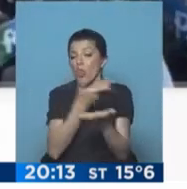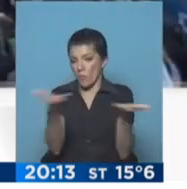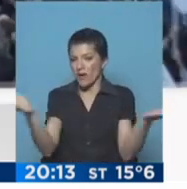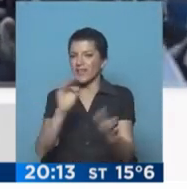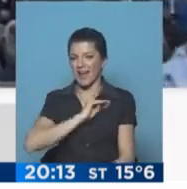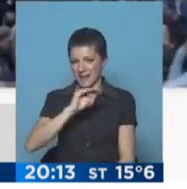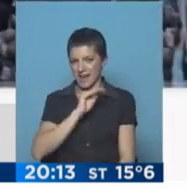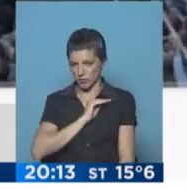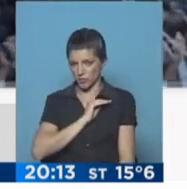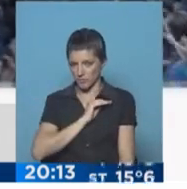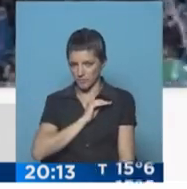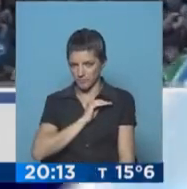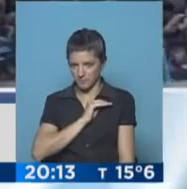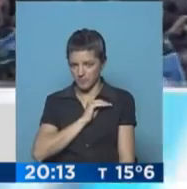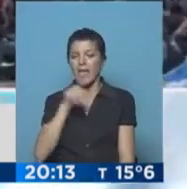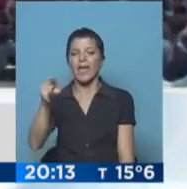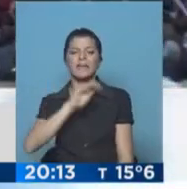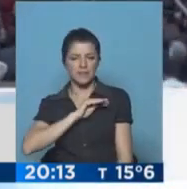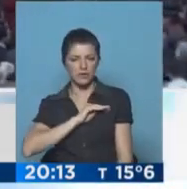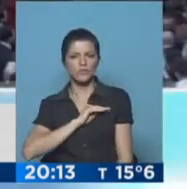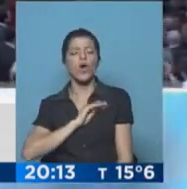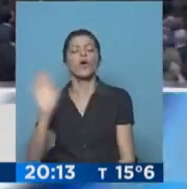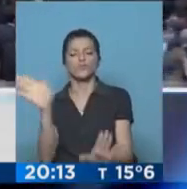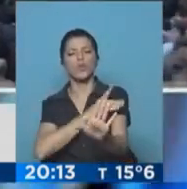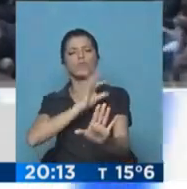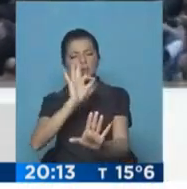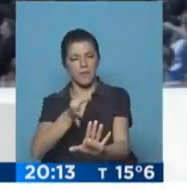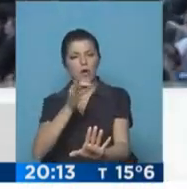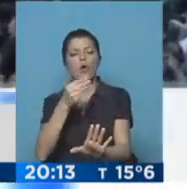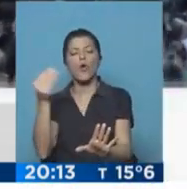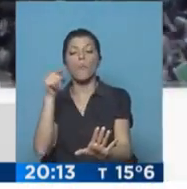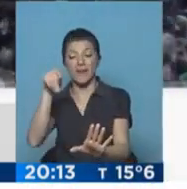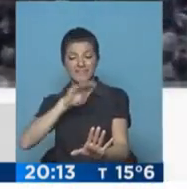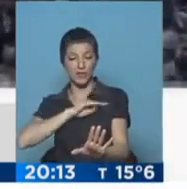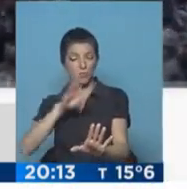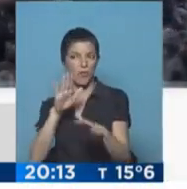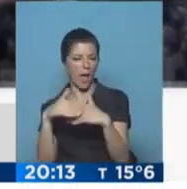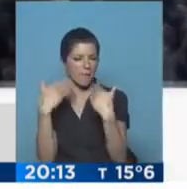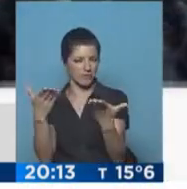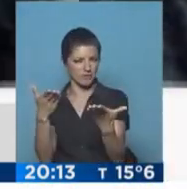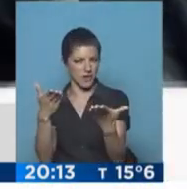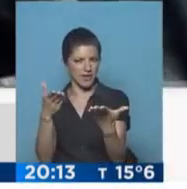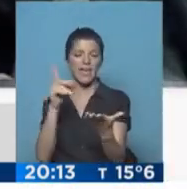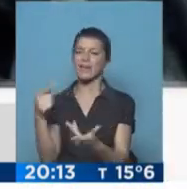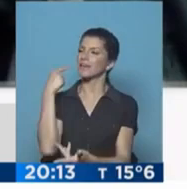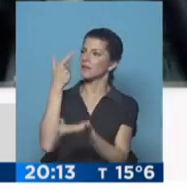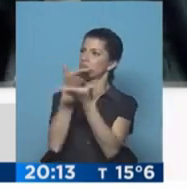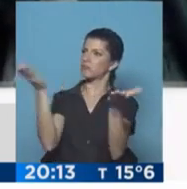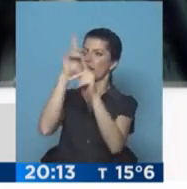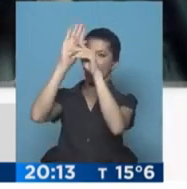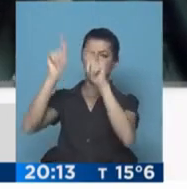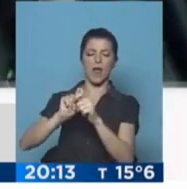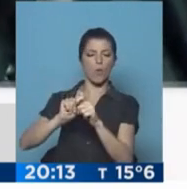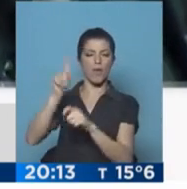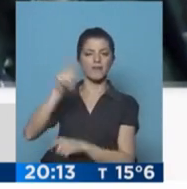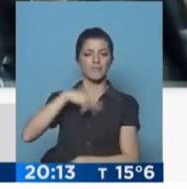acto, de alguna manera, se sabe qué es lo que puede sacar Macri de este, un acto en el cual se inaugura una estatua del general Perón, un